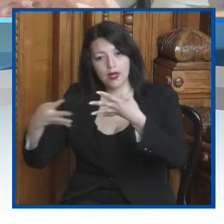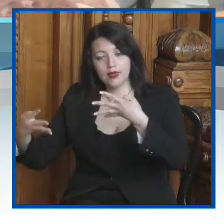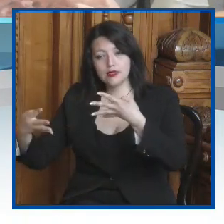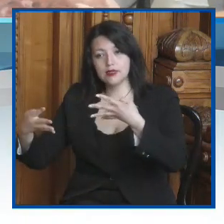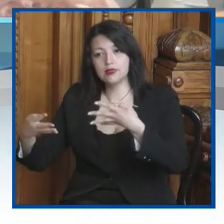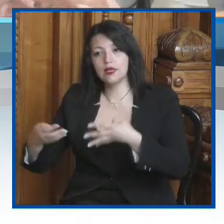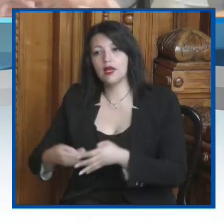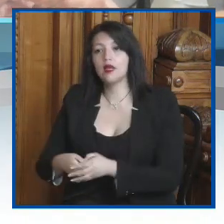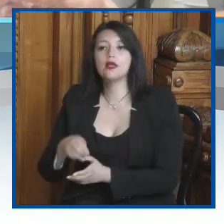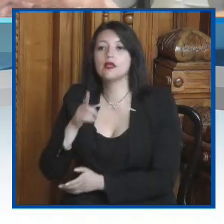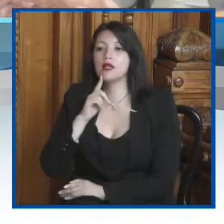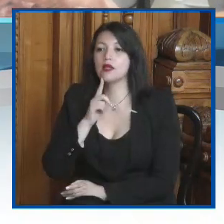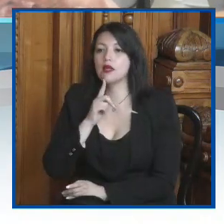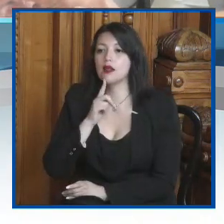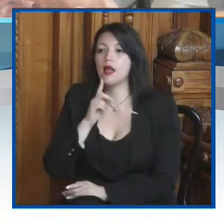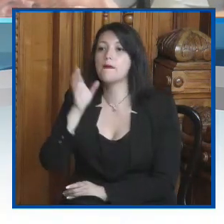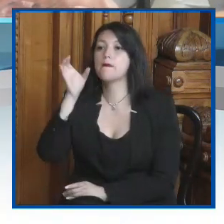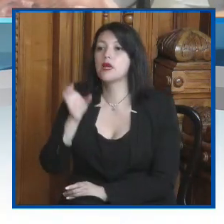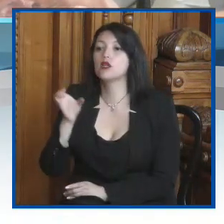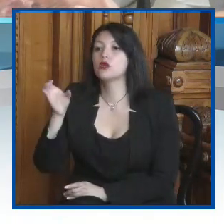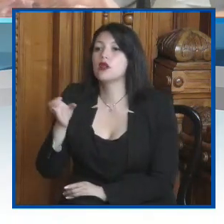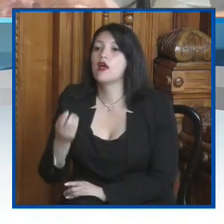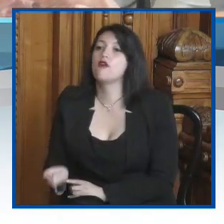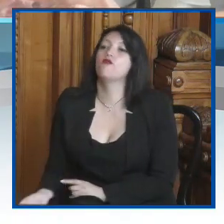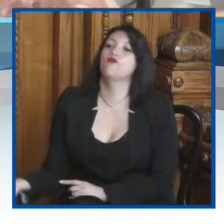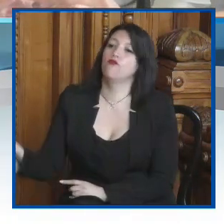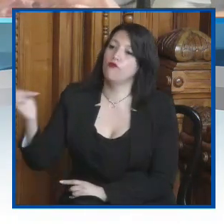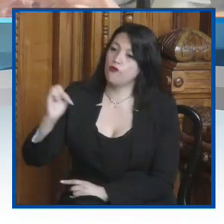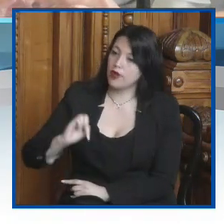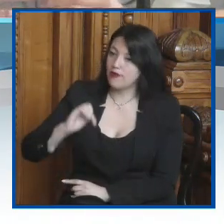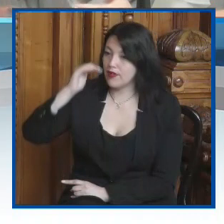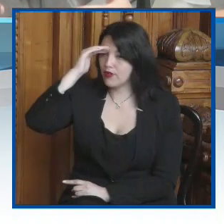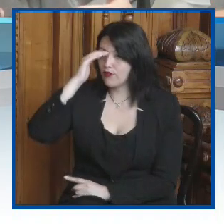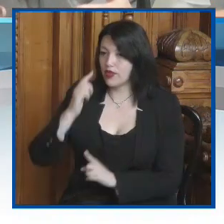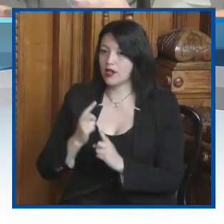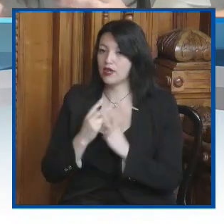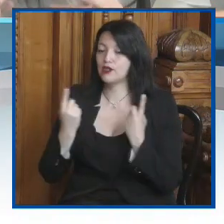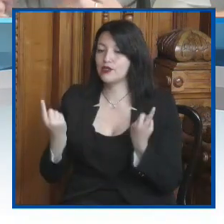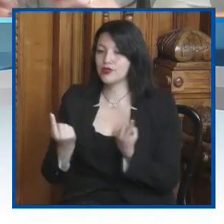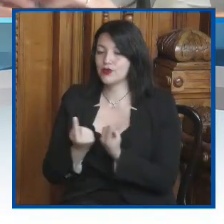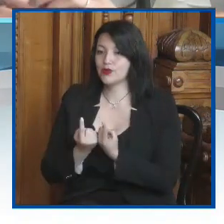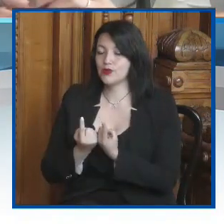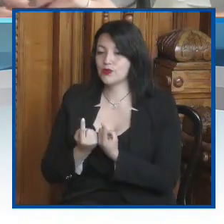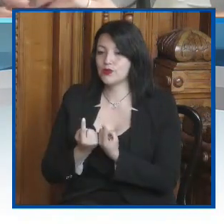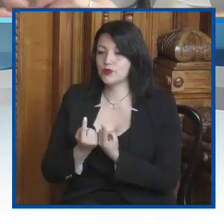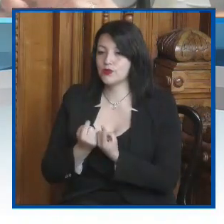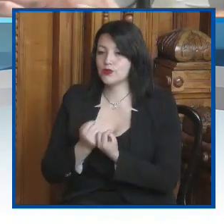que tenemos que hacer que la gente vuelva a confiar en nosotros. Justamente porque